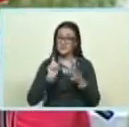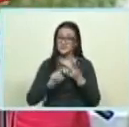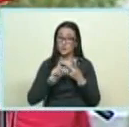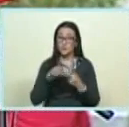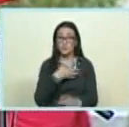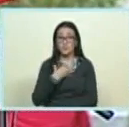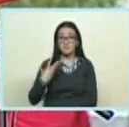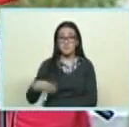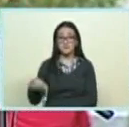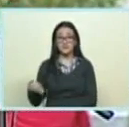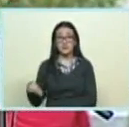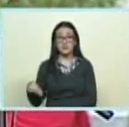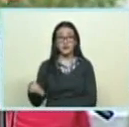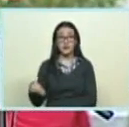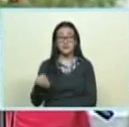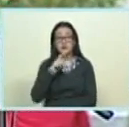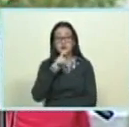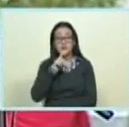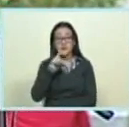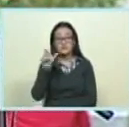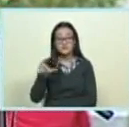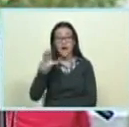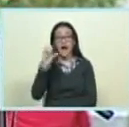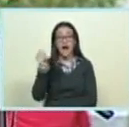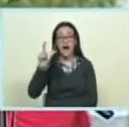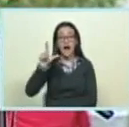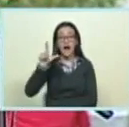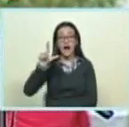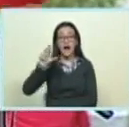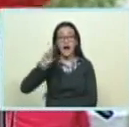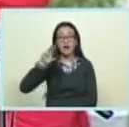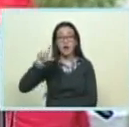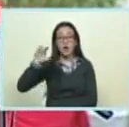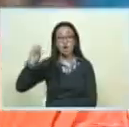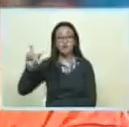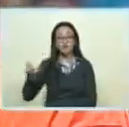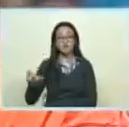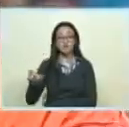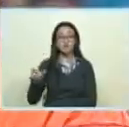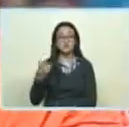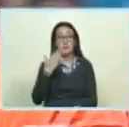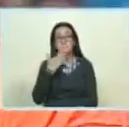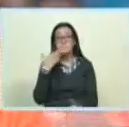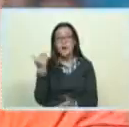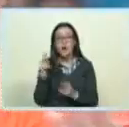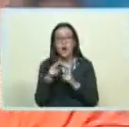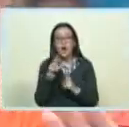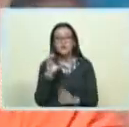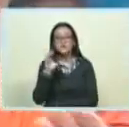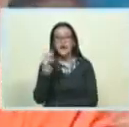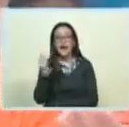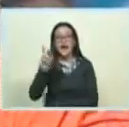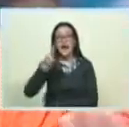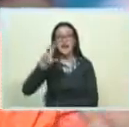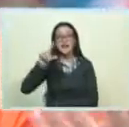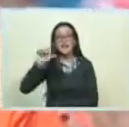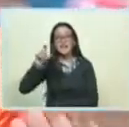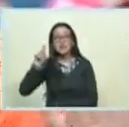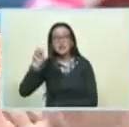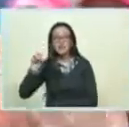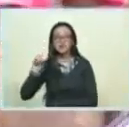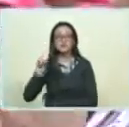presidente fue Carlos Quintero, mejor conocido como Carlito, de Cojedes, Los